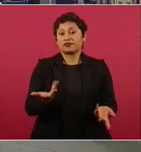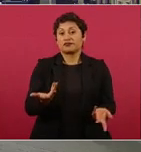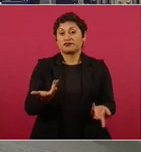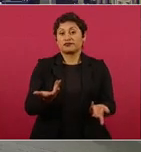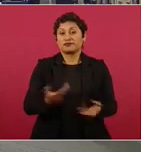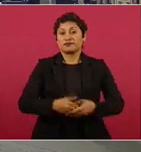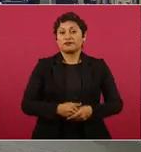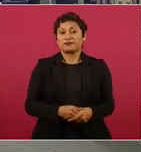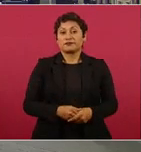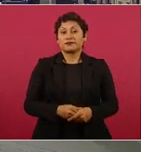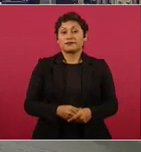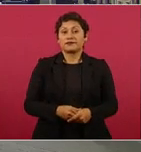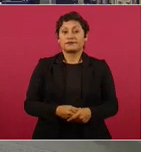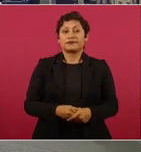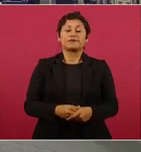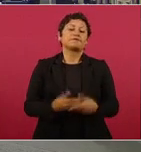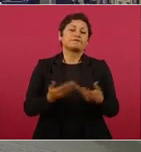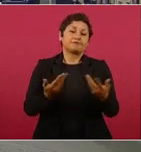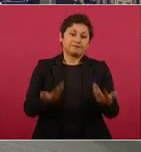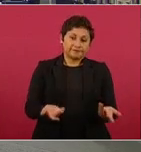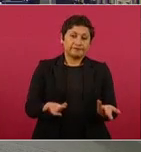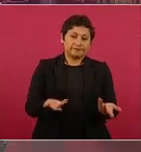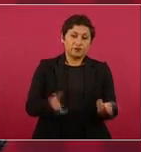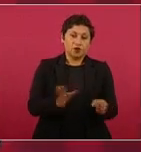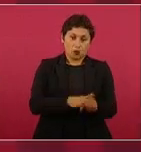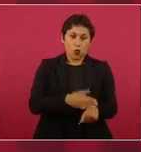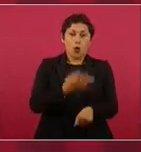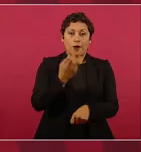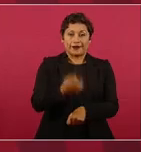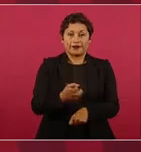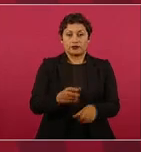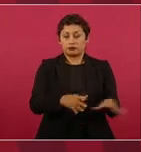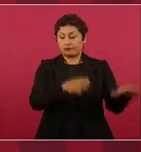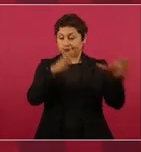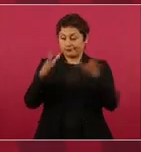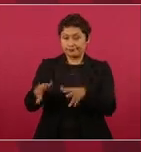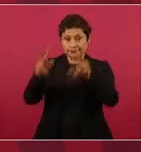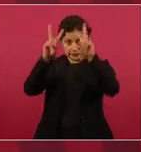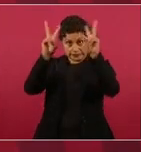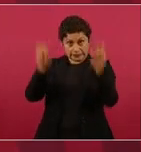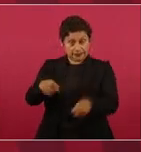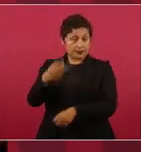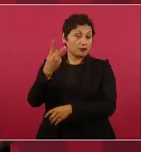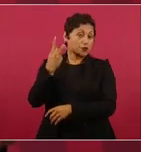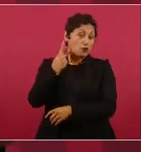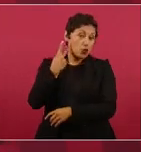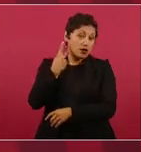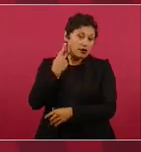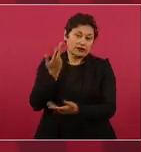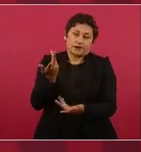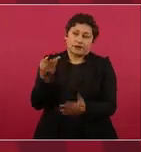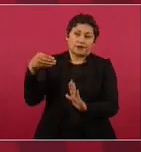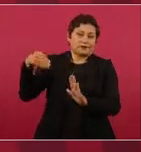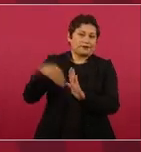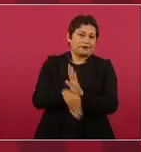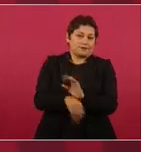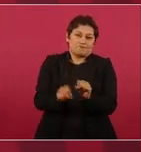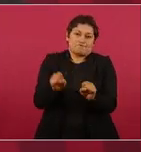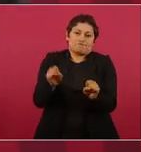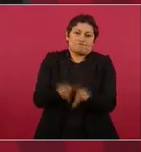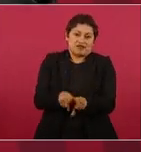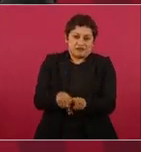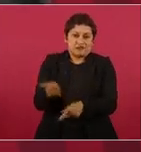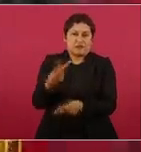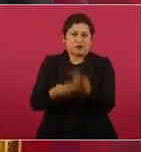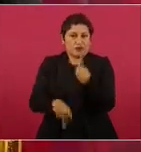Entonces, en lo político, ¿sí?, también afectó,